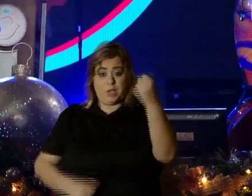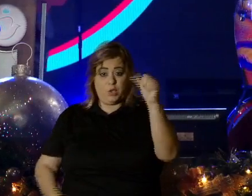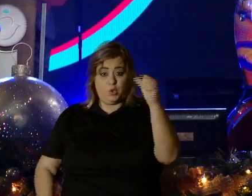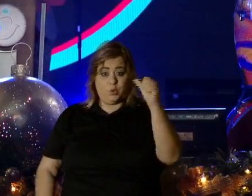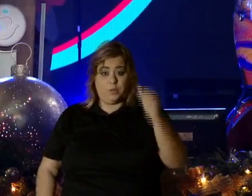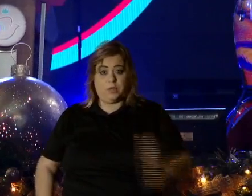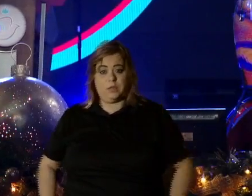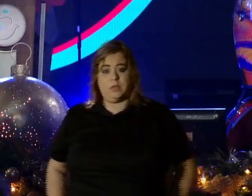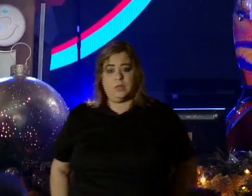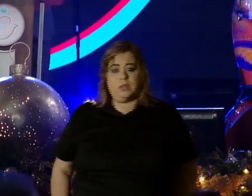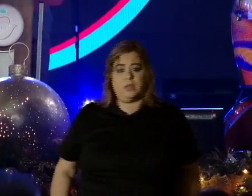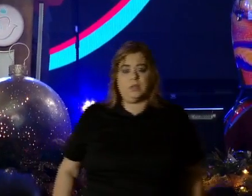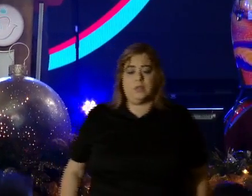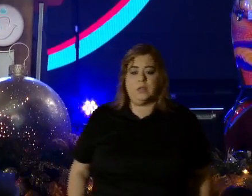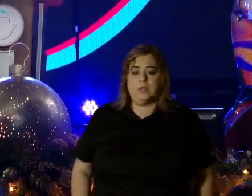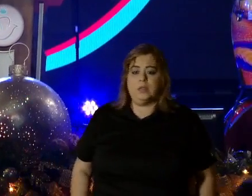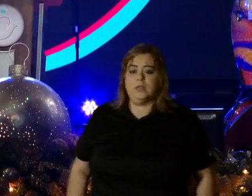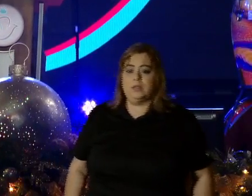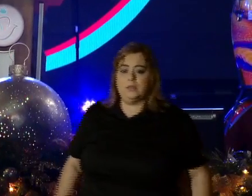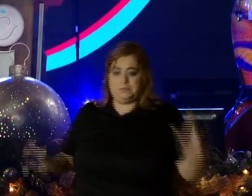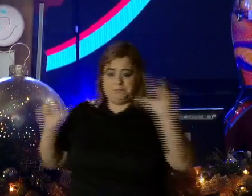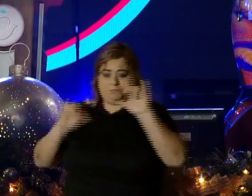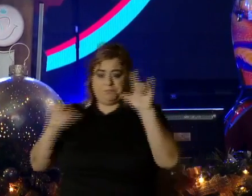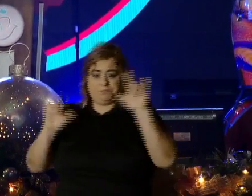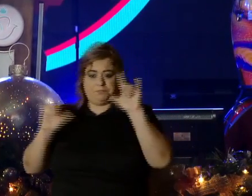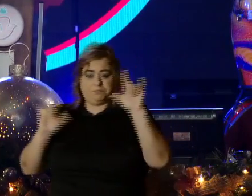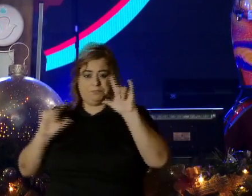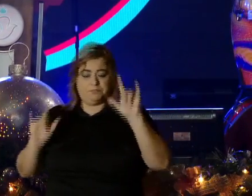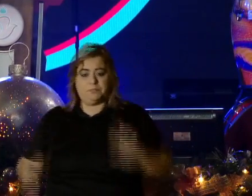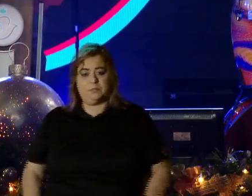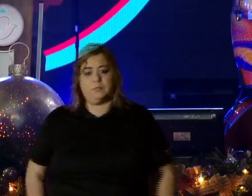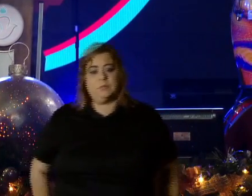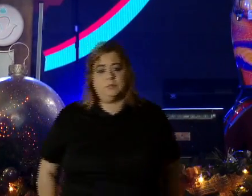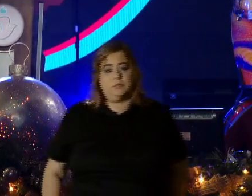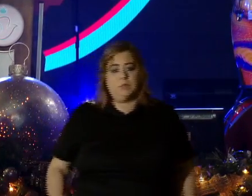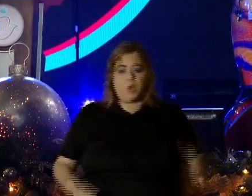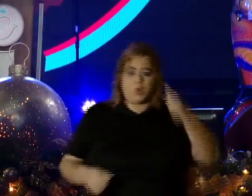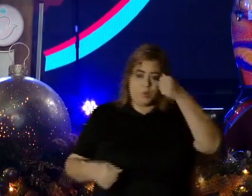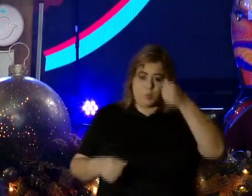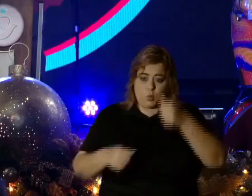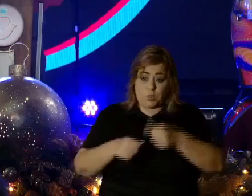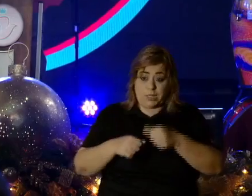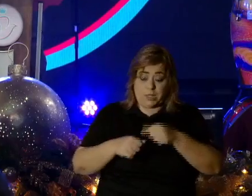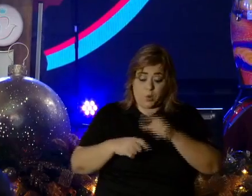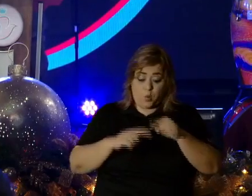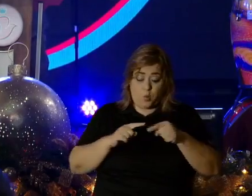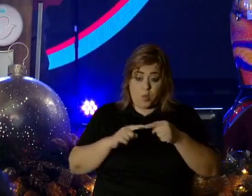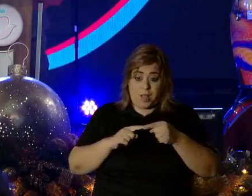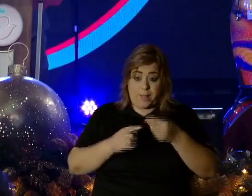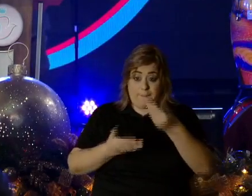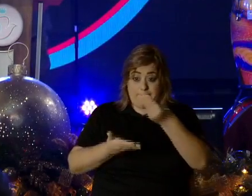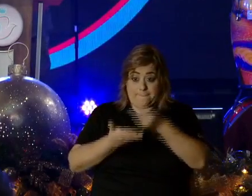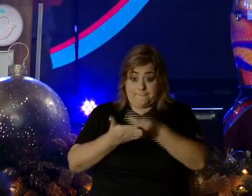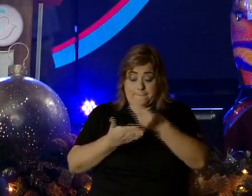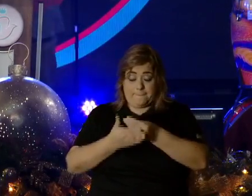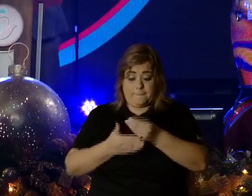Todo el que no ha ofrendado puede hacerlo. Recuerde que impulsamos el reino de Dios a través de nuestra ofrenda, nuestro